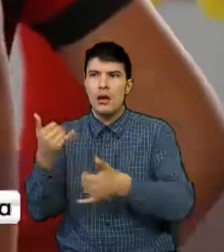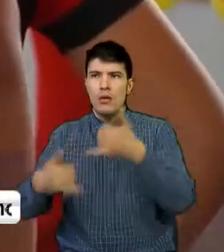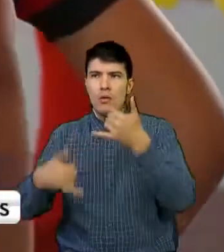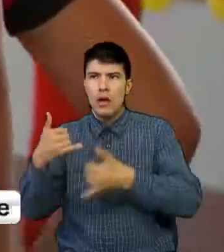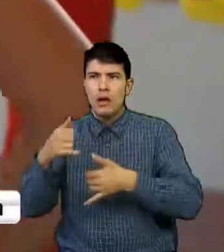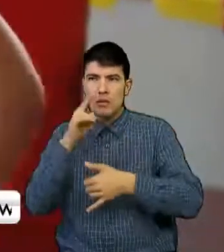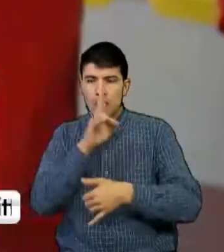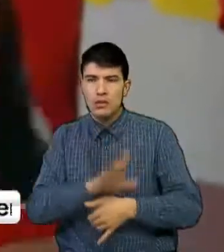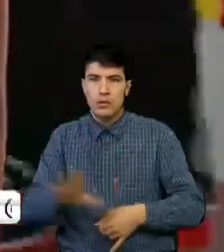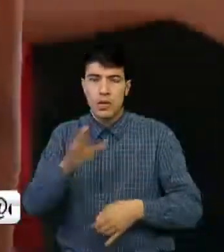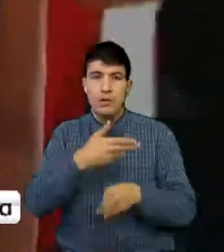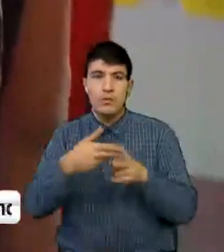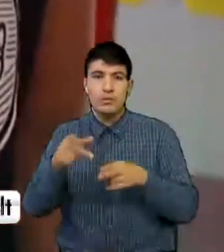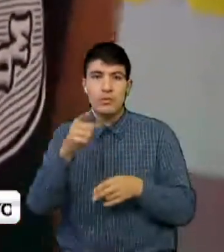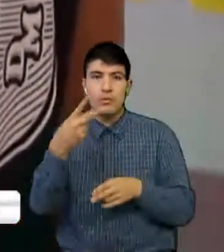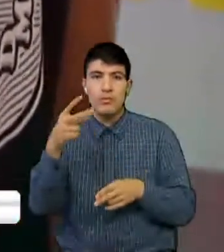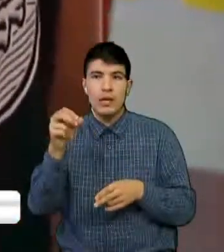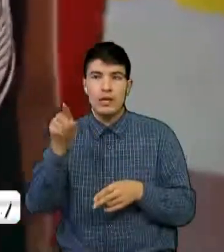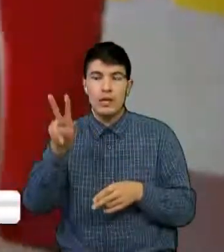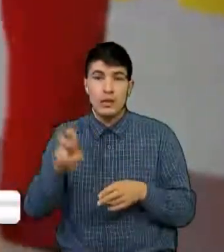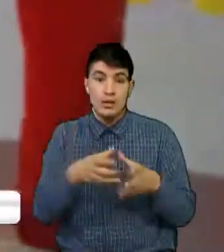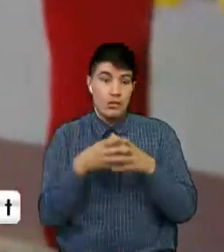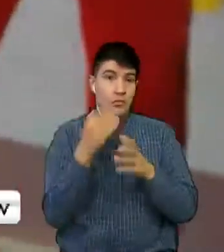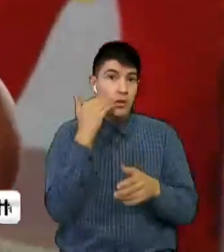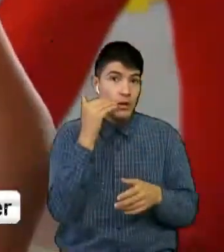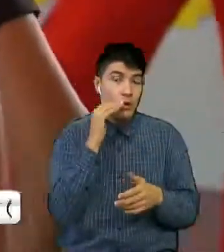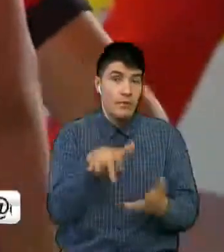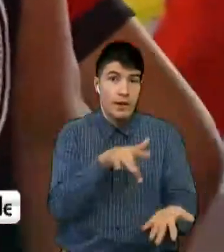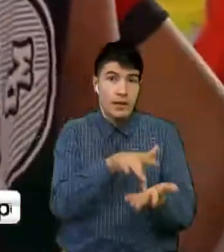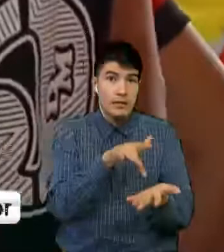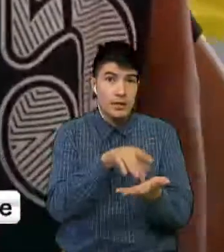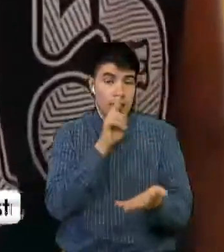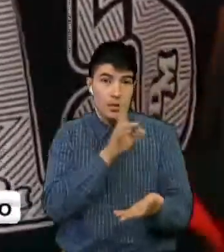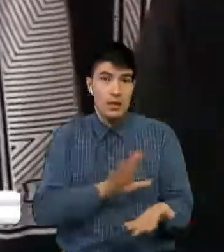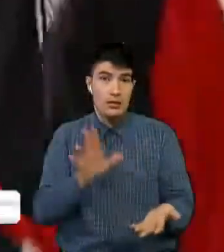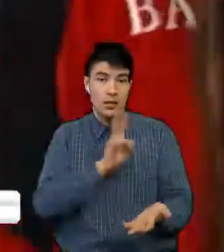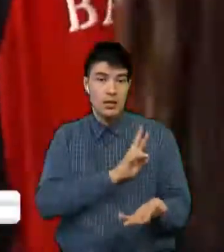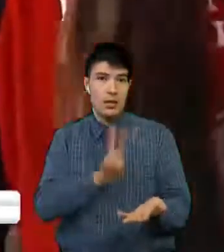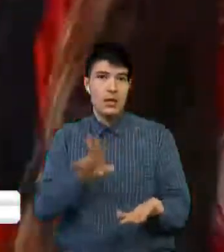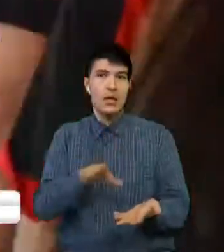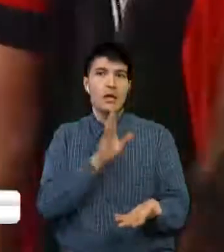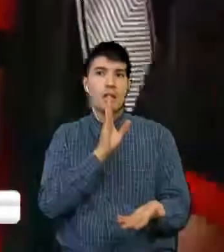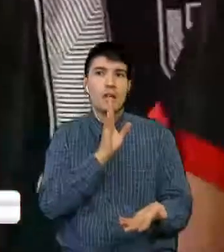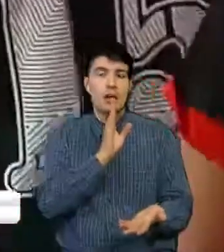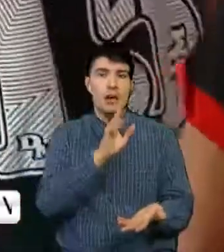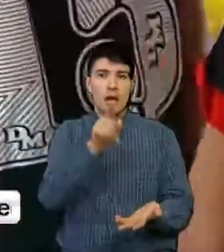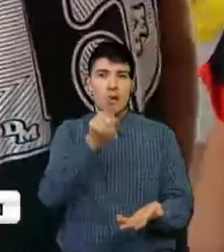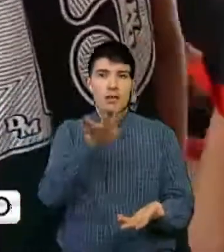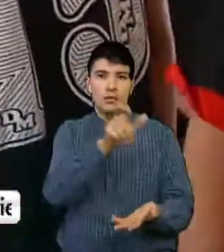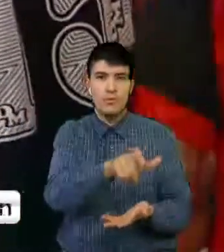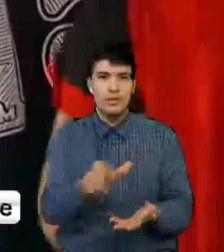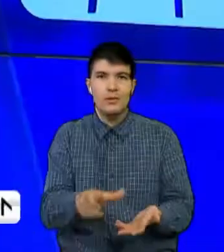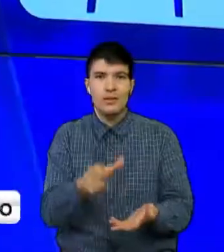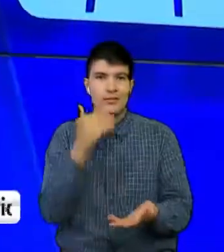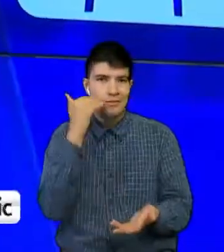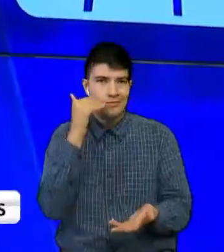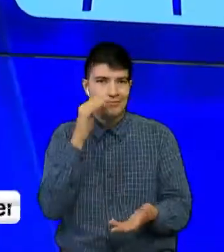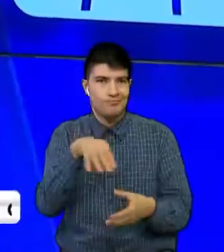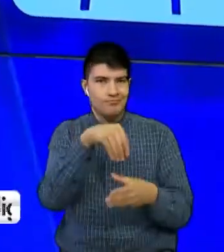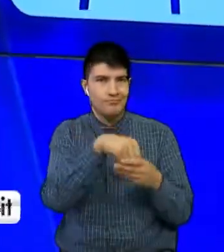la selección femenina que estará presente en el nacional del valle del cauca estará conformada por 14 deportistas